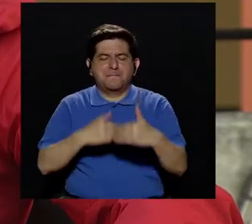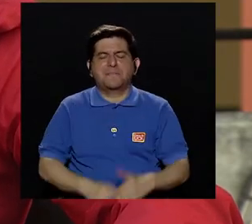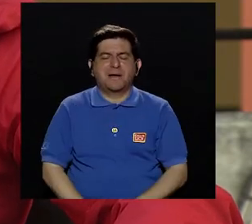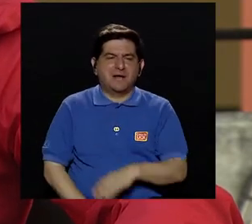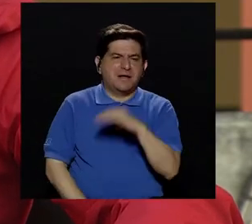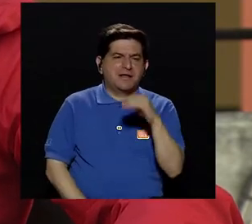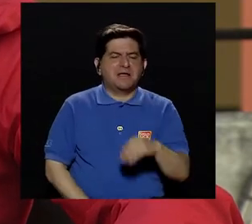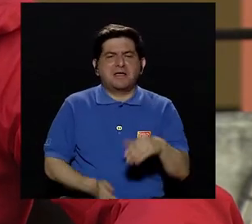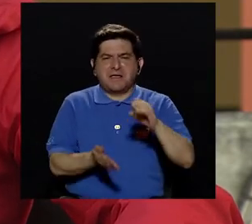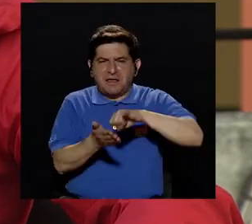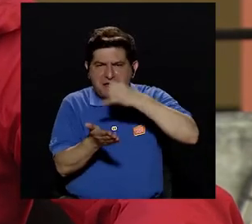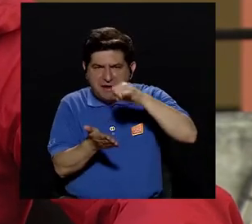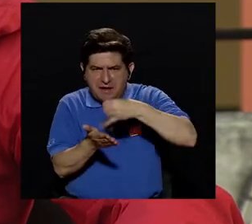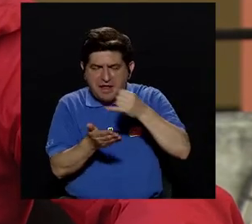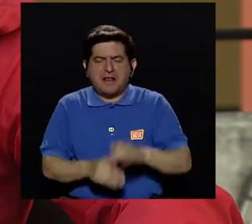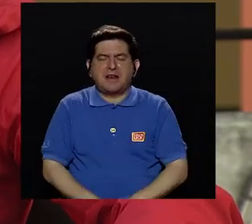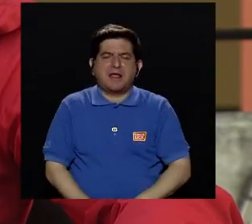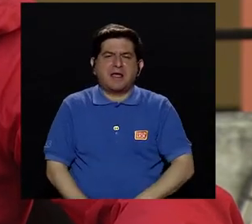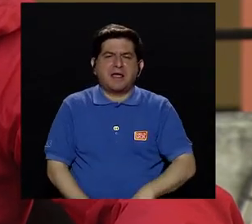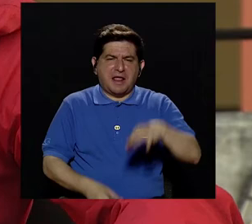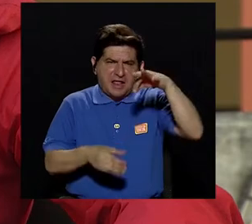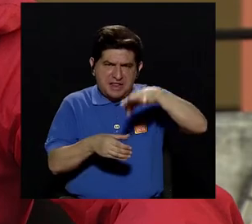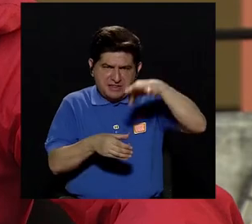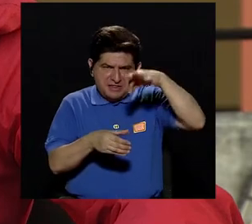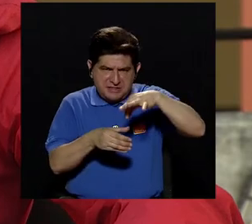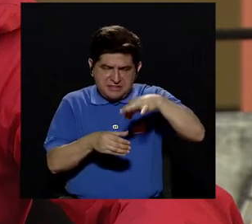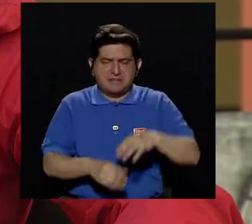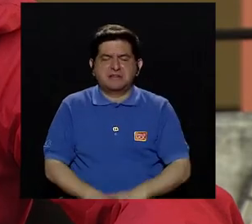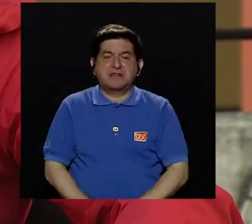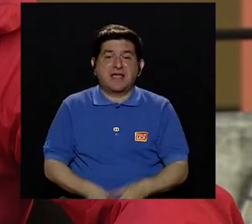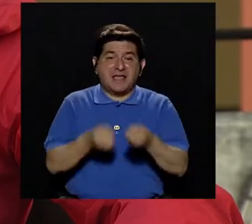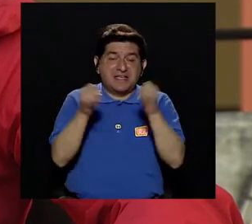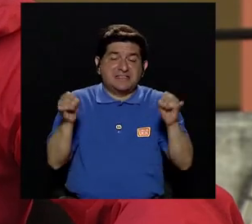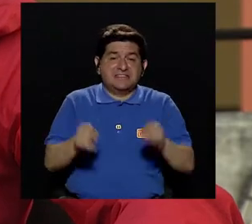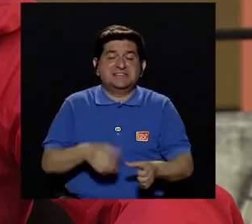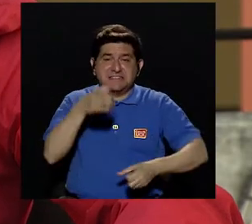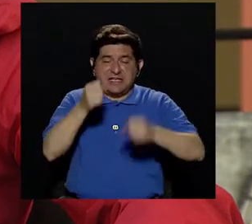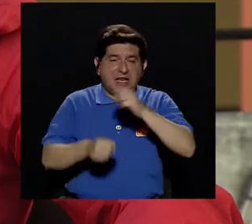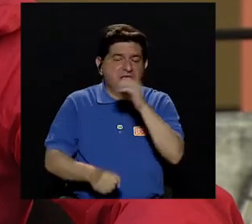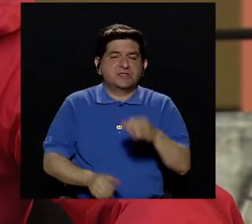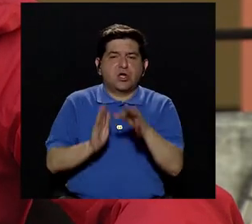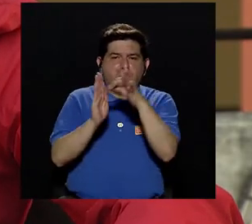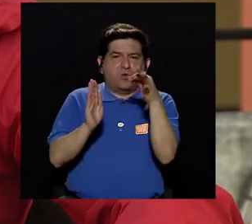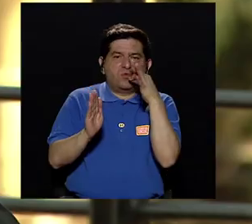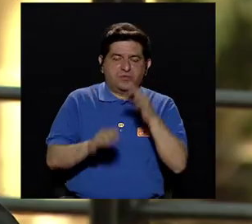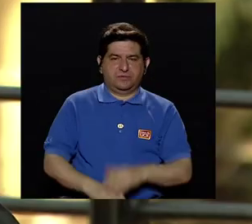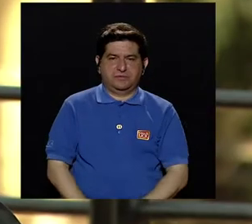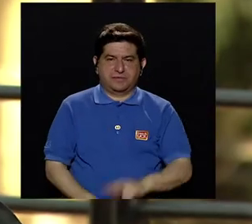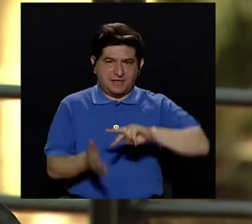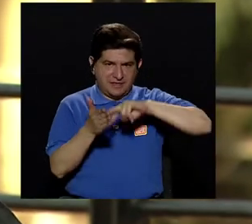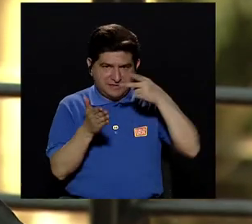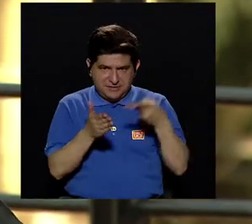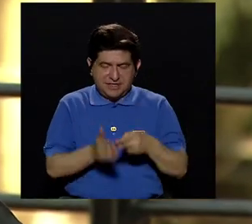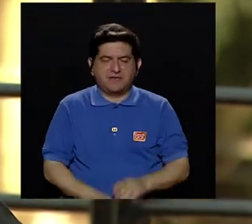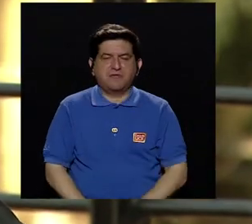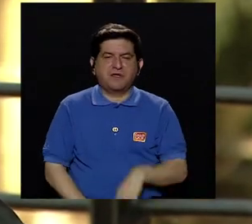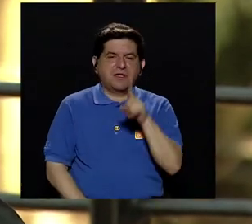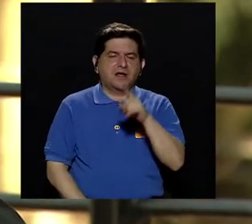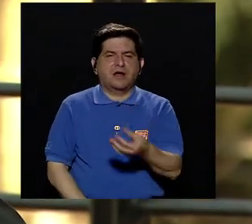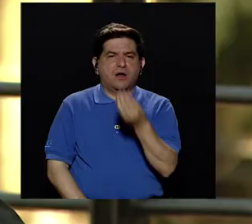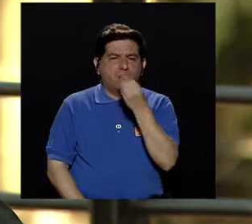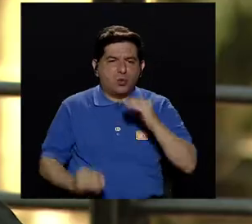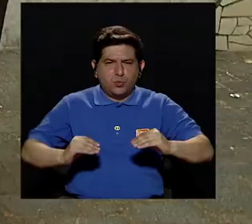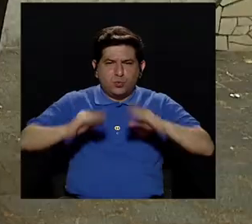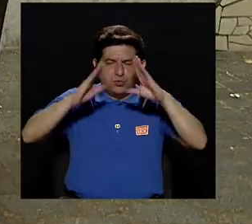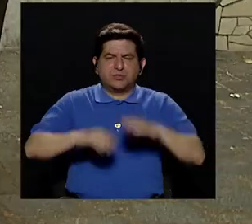jalea, unas frutas, un té o un café sin leche, pero sí debe llegar desayunado. O sea, es lo que podríamos decir como un desayuno